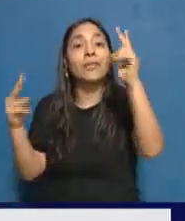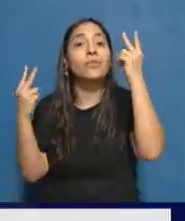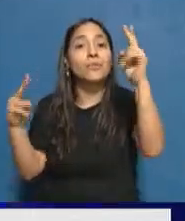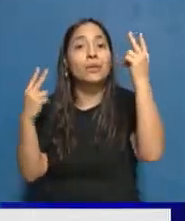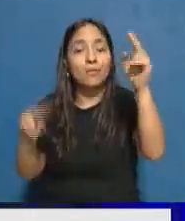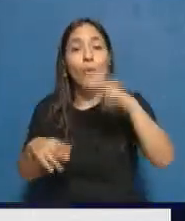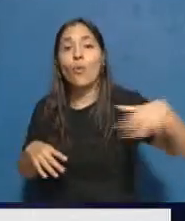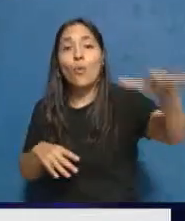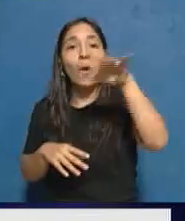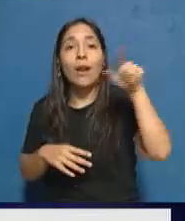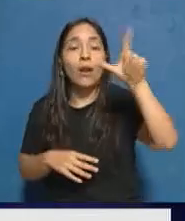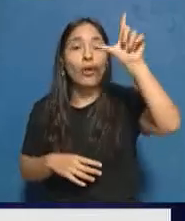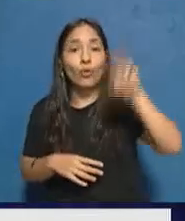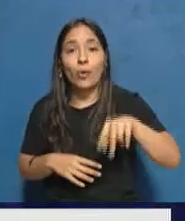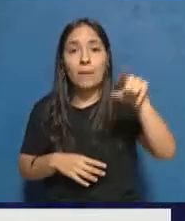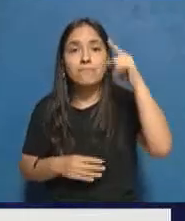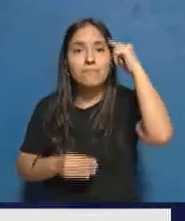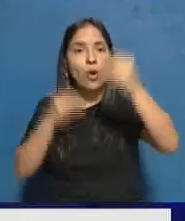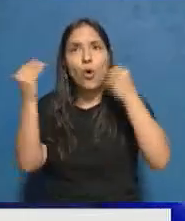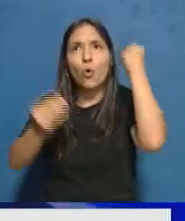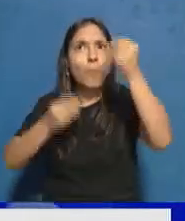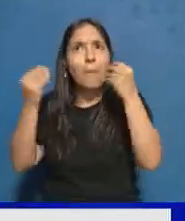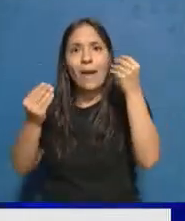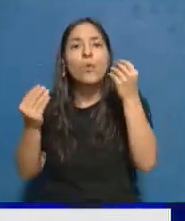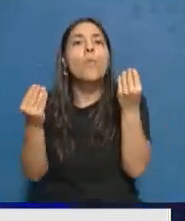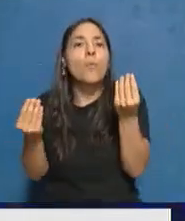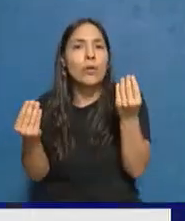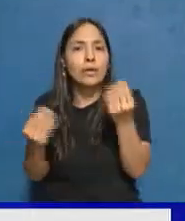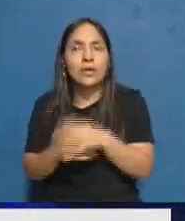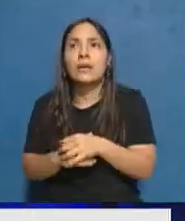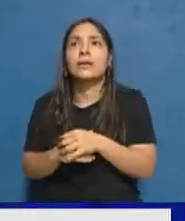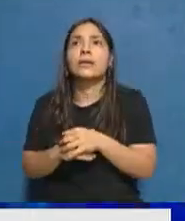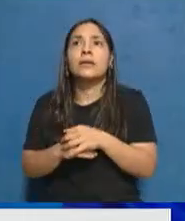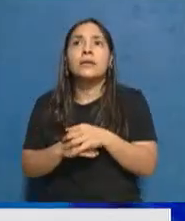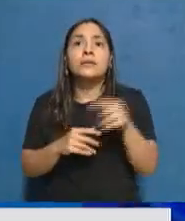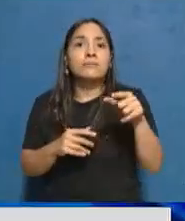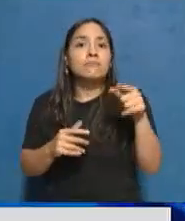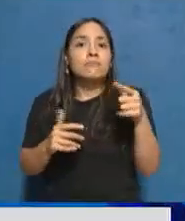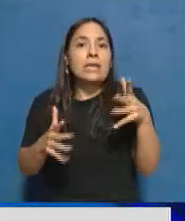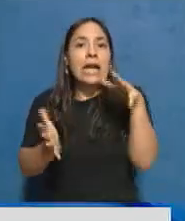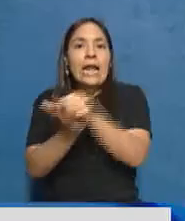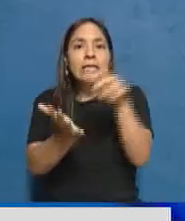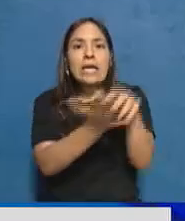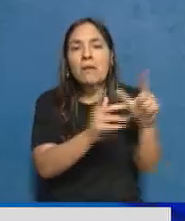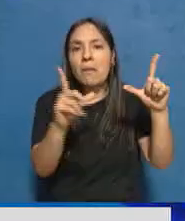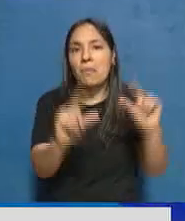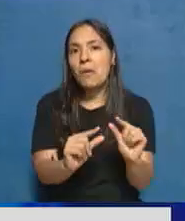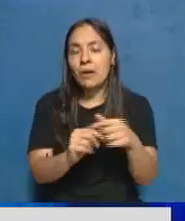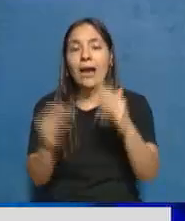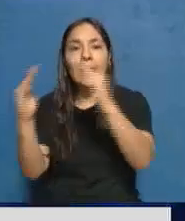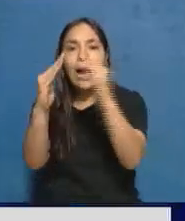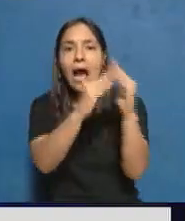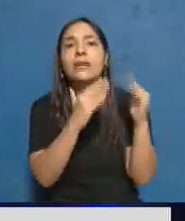de esa zona de Luján de Cuyo están preocupados por el bajo nivel de reservas que hay. Dicen que aún quedan cabañas y